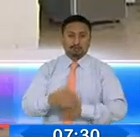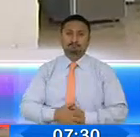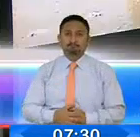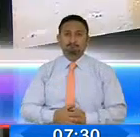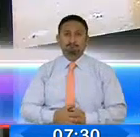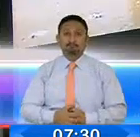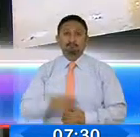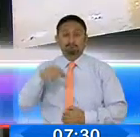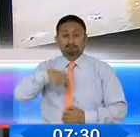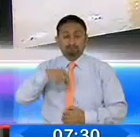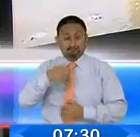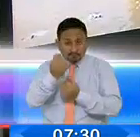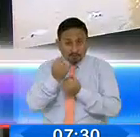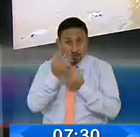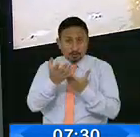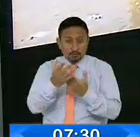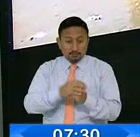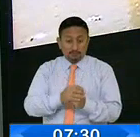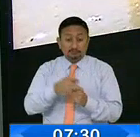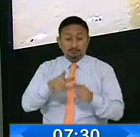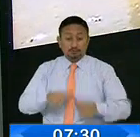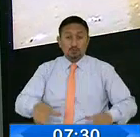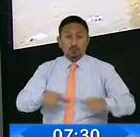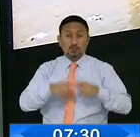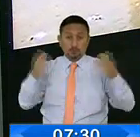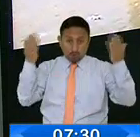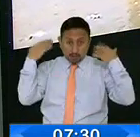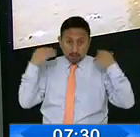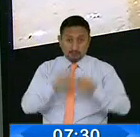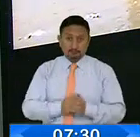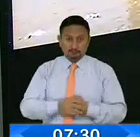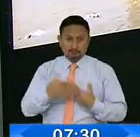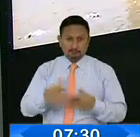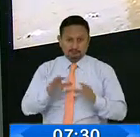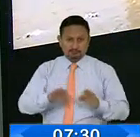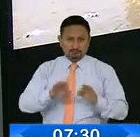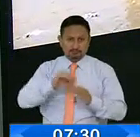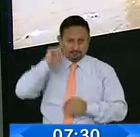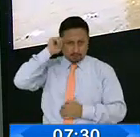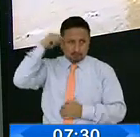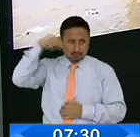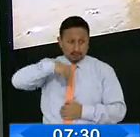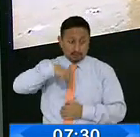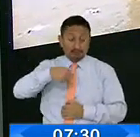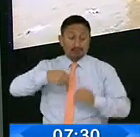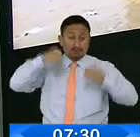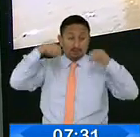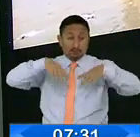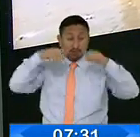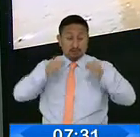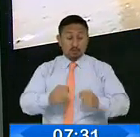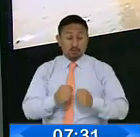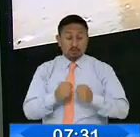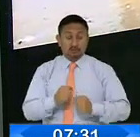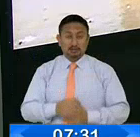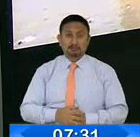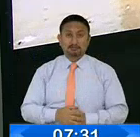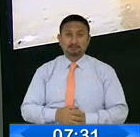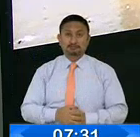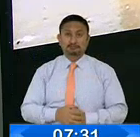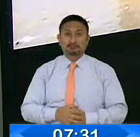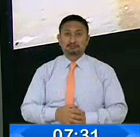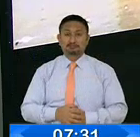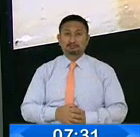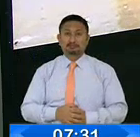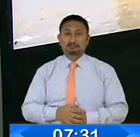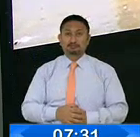la información que se genera desde este punto de Guayaquil, y también recordemos que en Guayaquil está lloviendo torrencial. Adelante, estudios, muy buenos días.